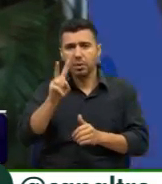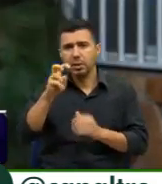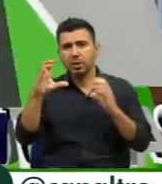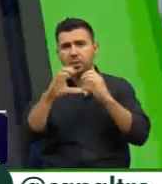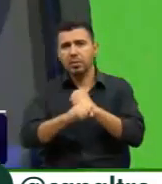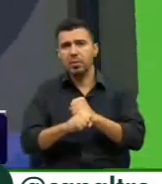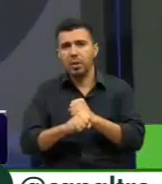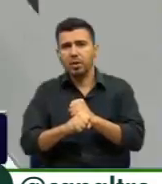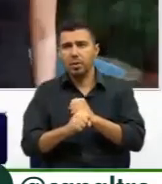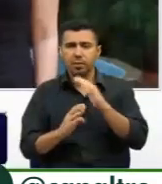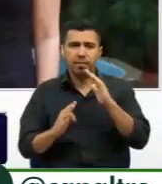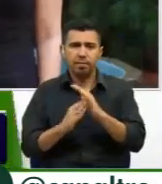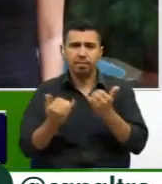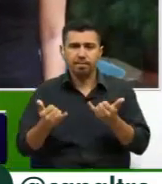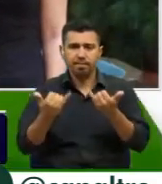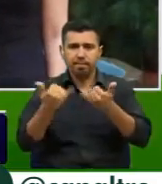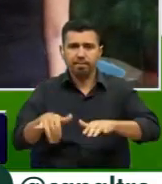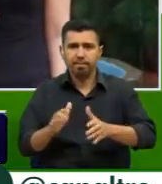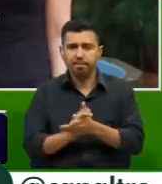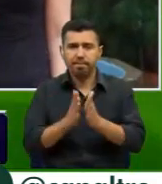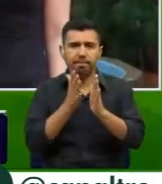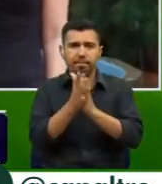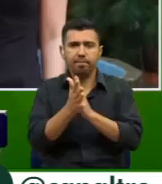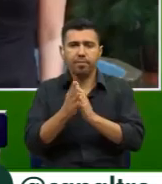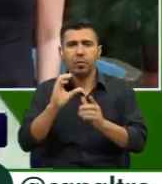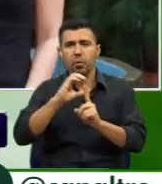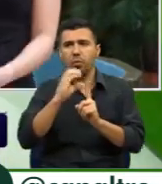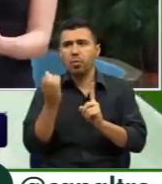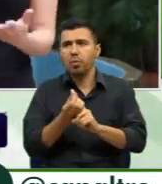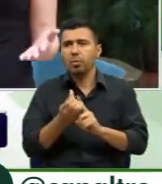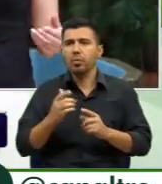de esta manera llegamos al final de toda la información de la cultura y el